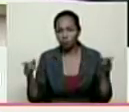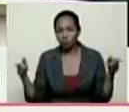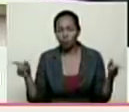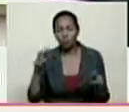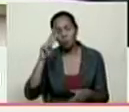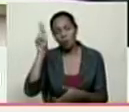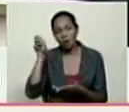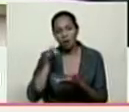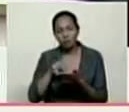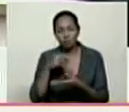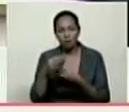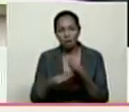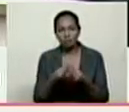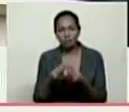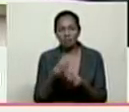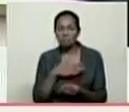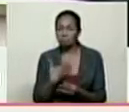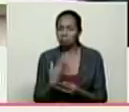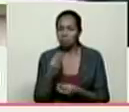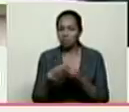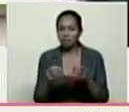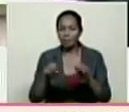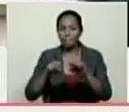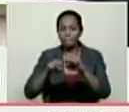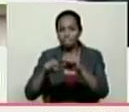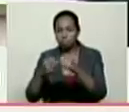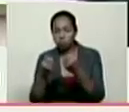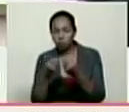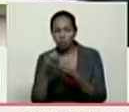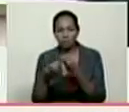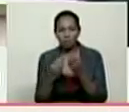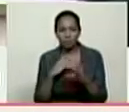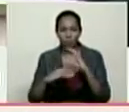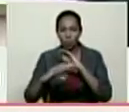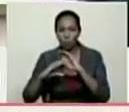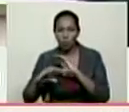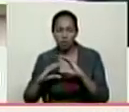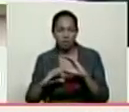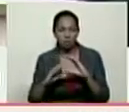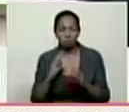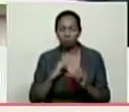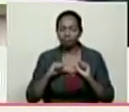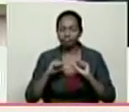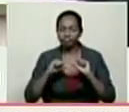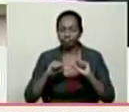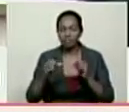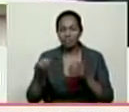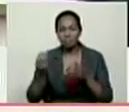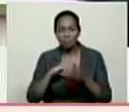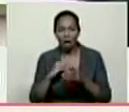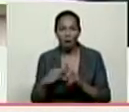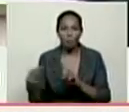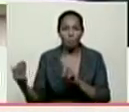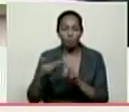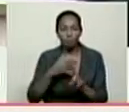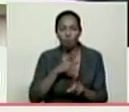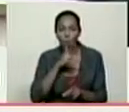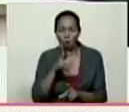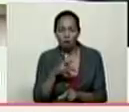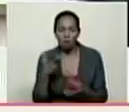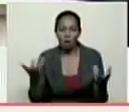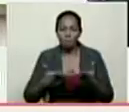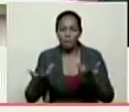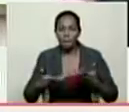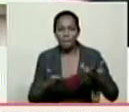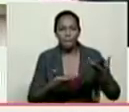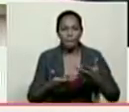nacional, tratan de que se interrumpan las vías de transmisión, siguen generando de manera brutal incendios